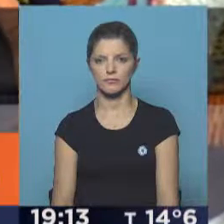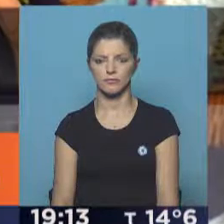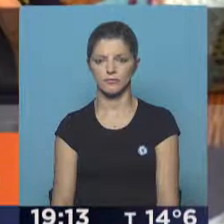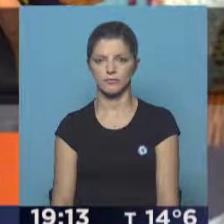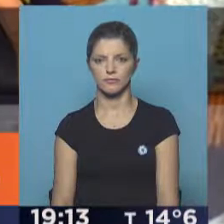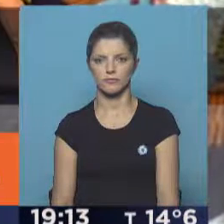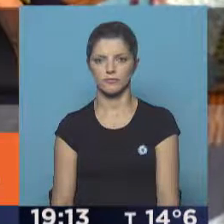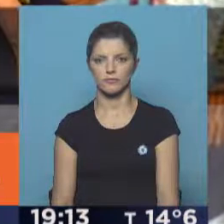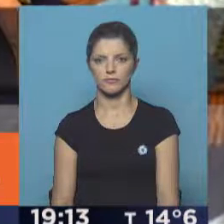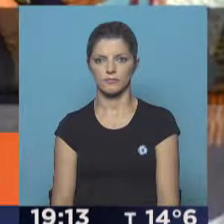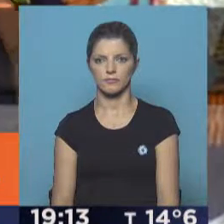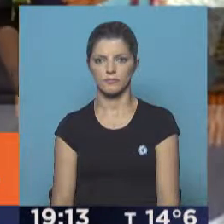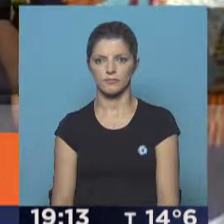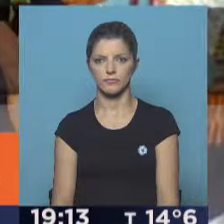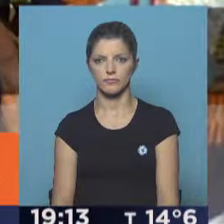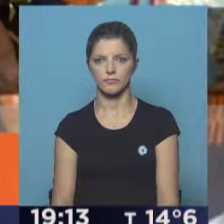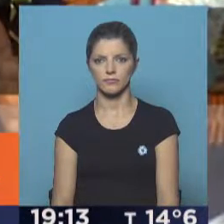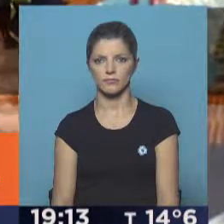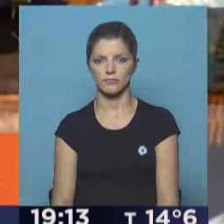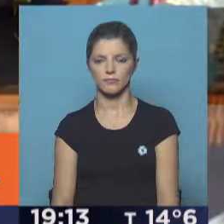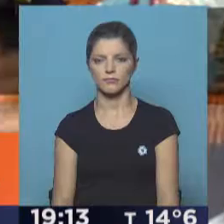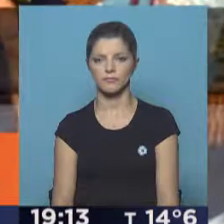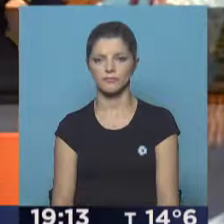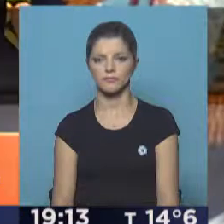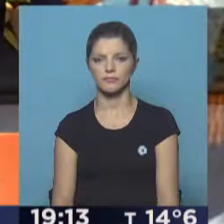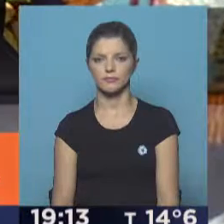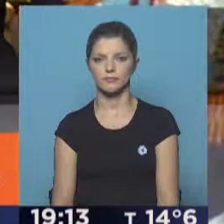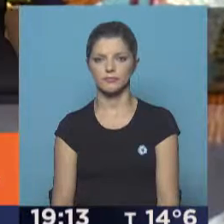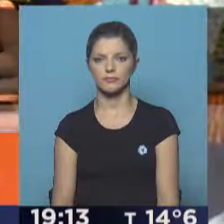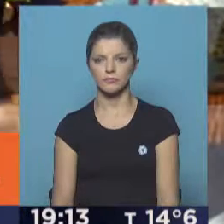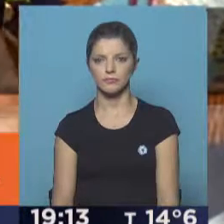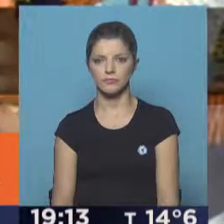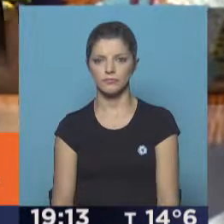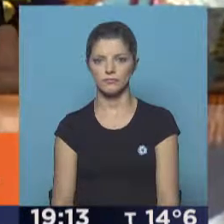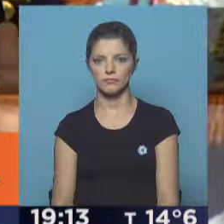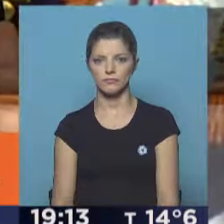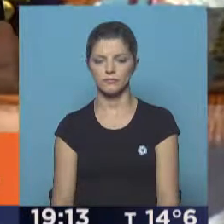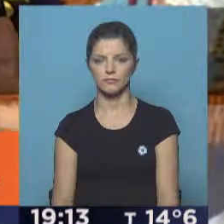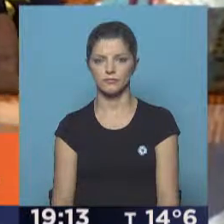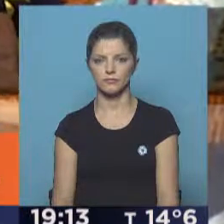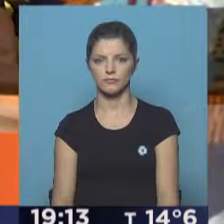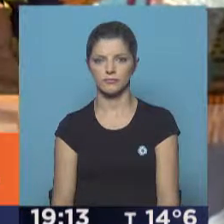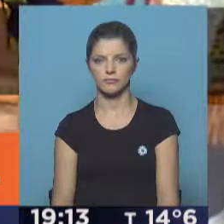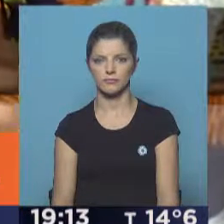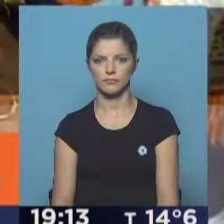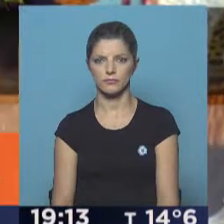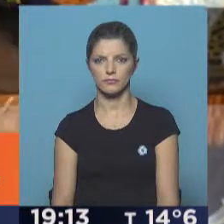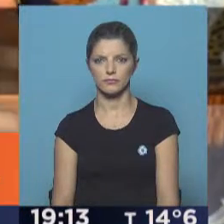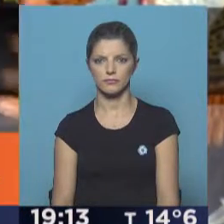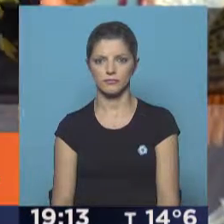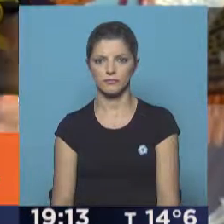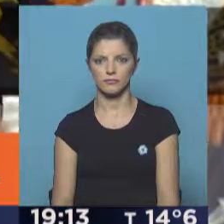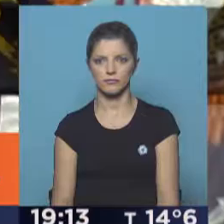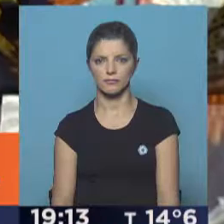disparities in how African Americans and Latinos may be treated in